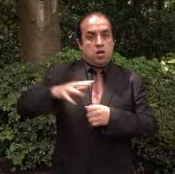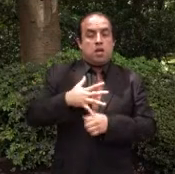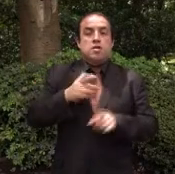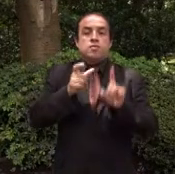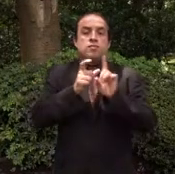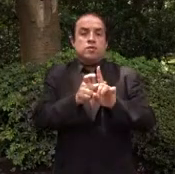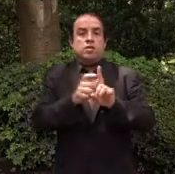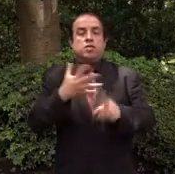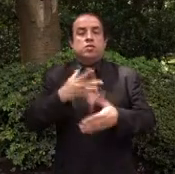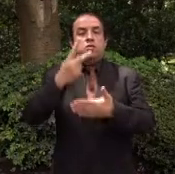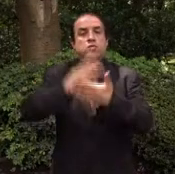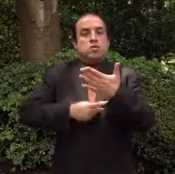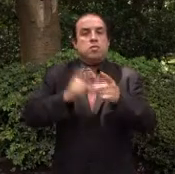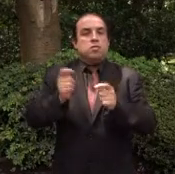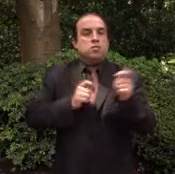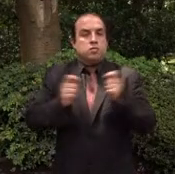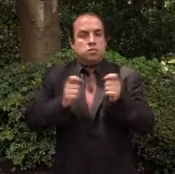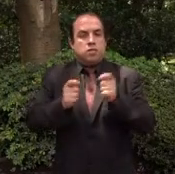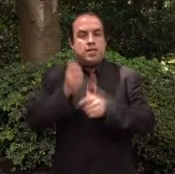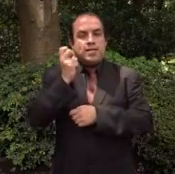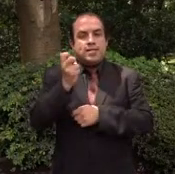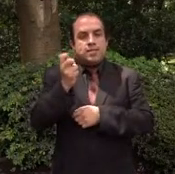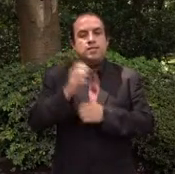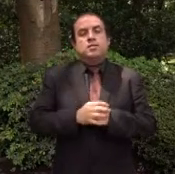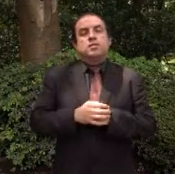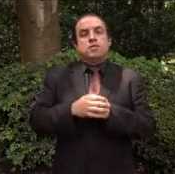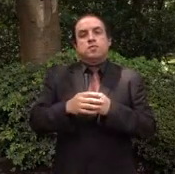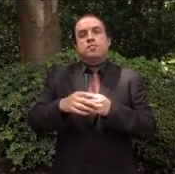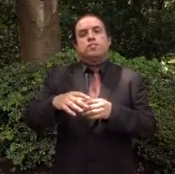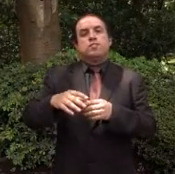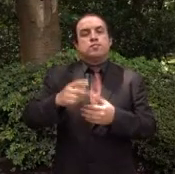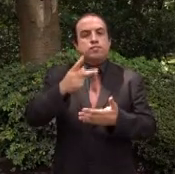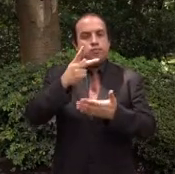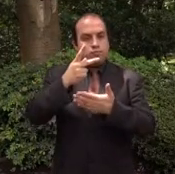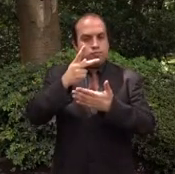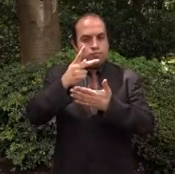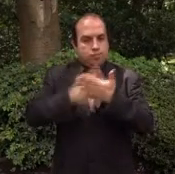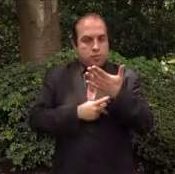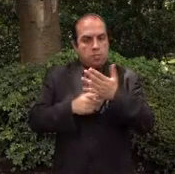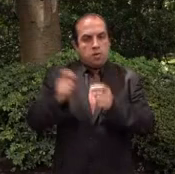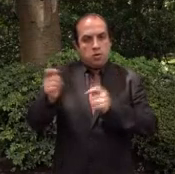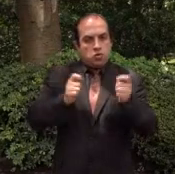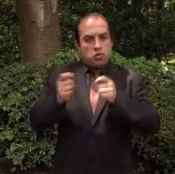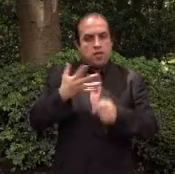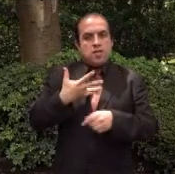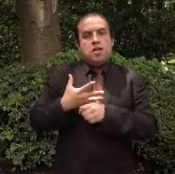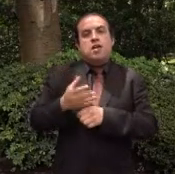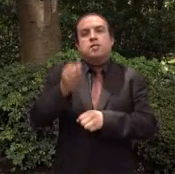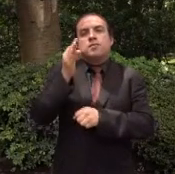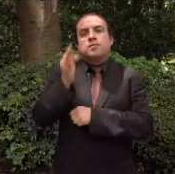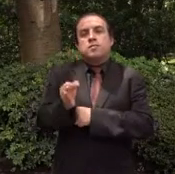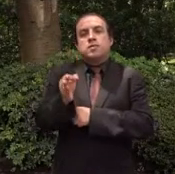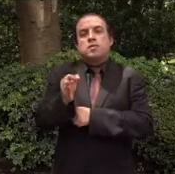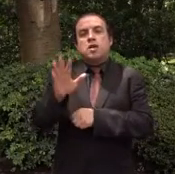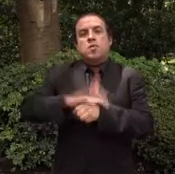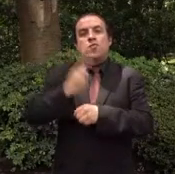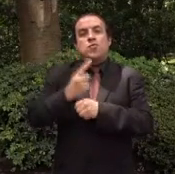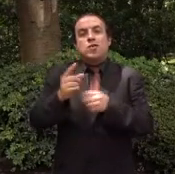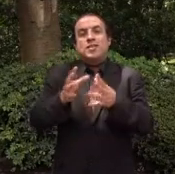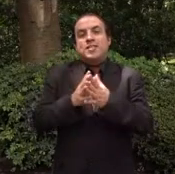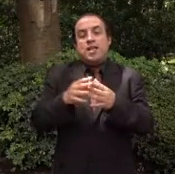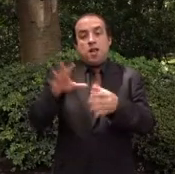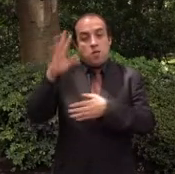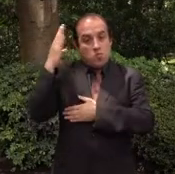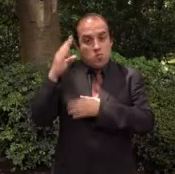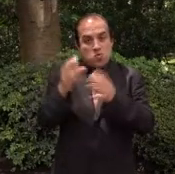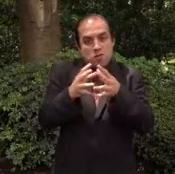de manejo. Ese programa de manejo tiene que actualizarse, entre otras cosas, porque se hace más grande el Bosque de Chapultepec y se